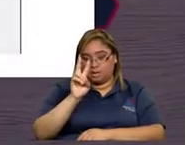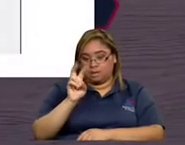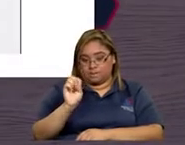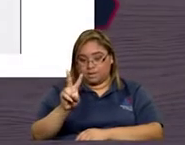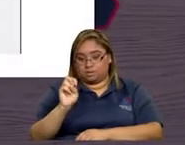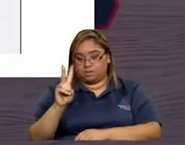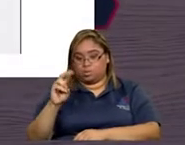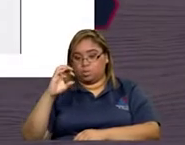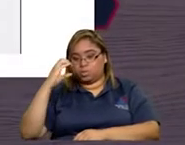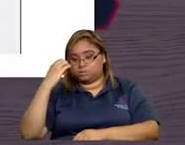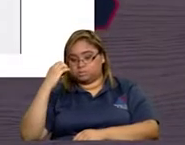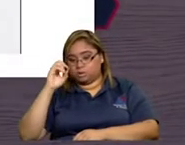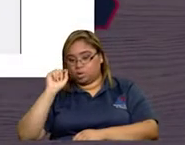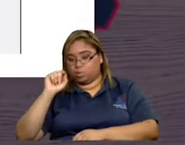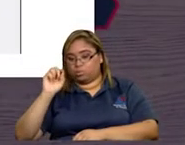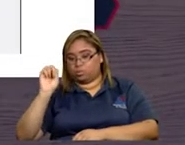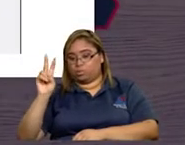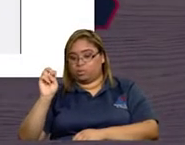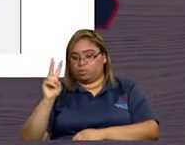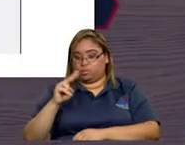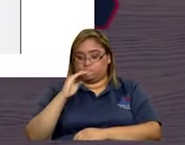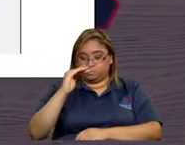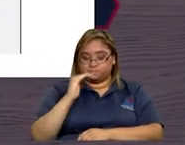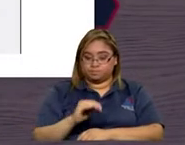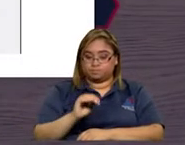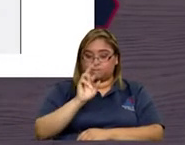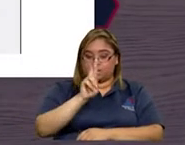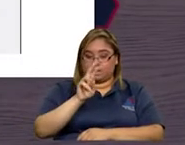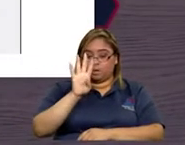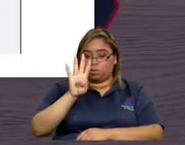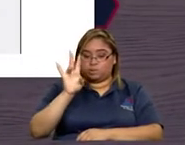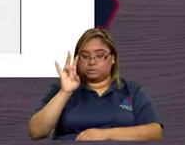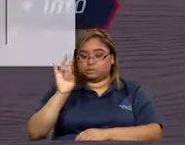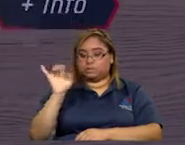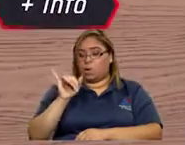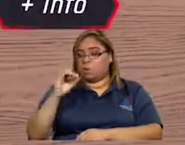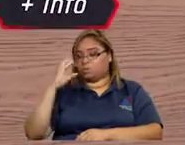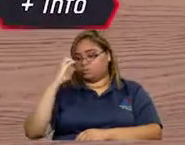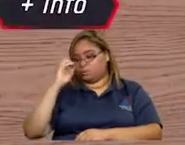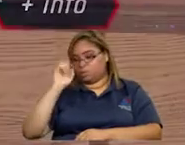hablamos aquí, R47, 0.47 ohmios.